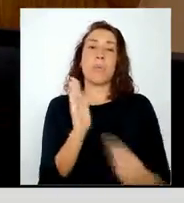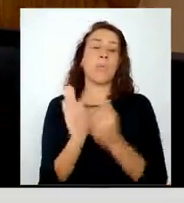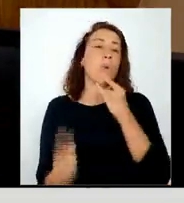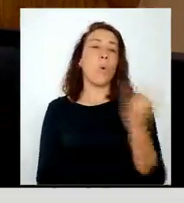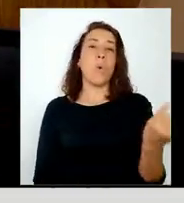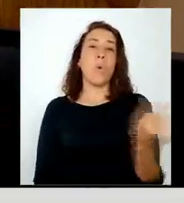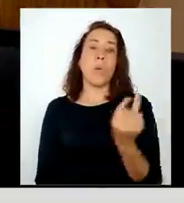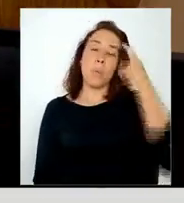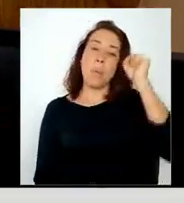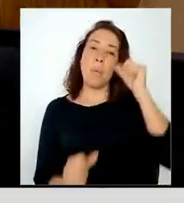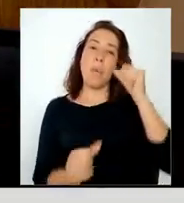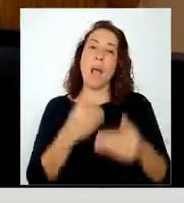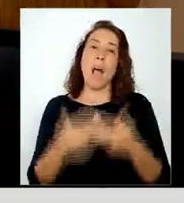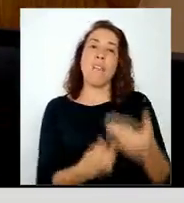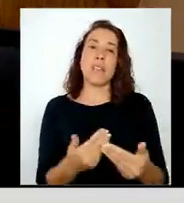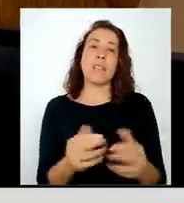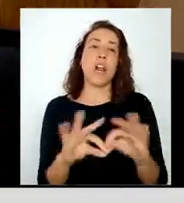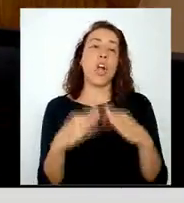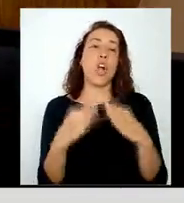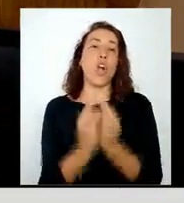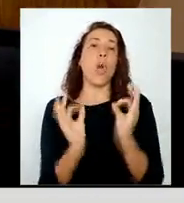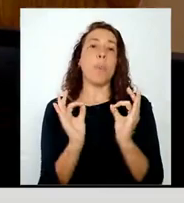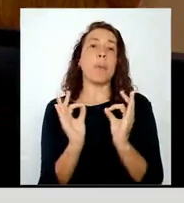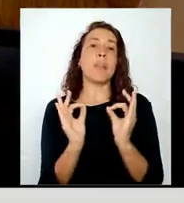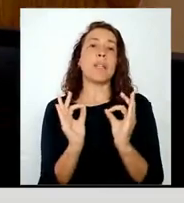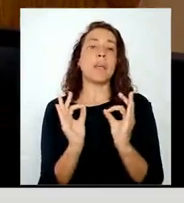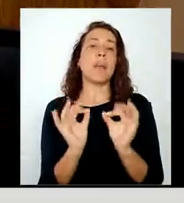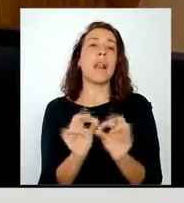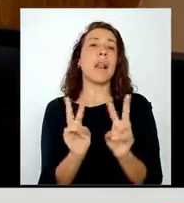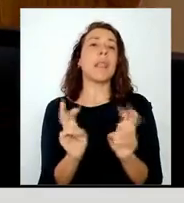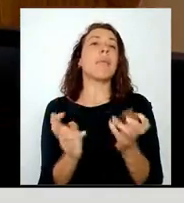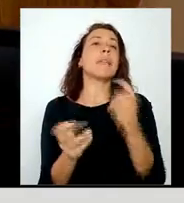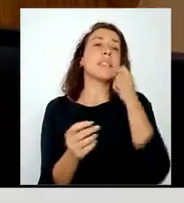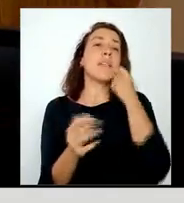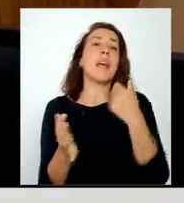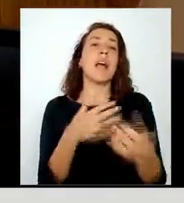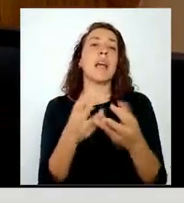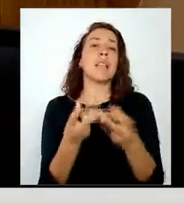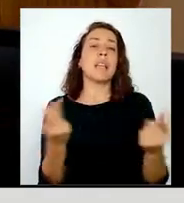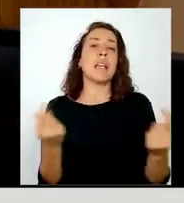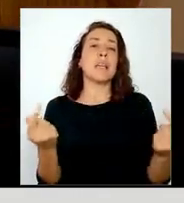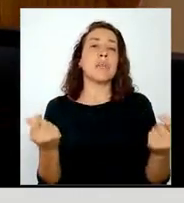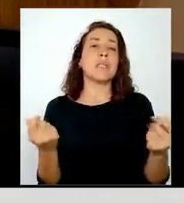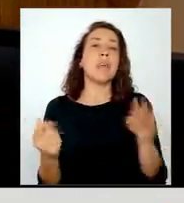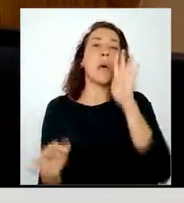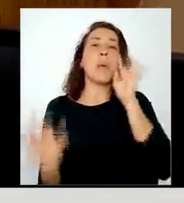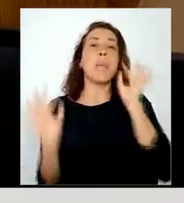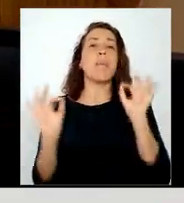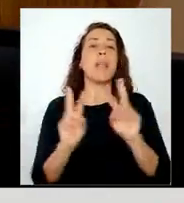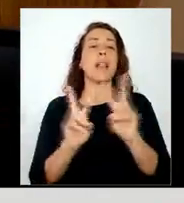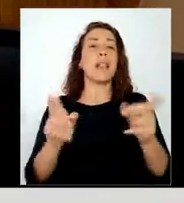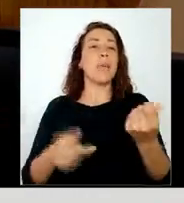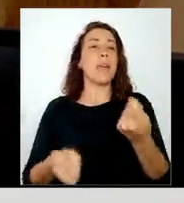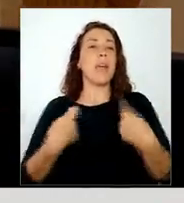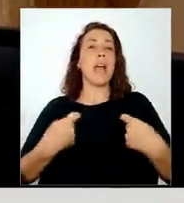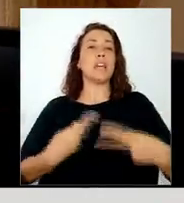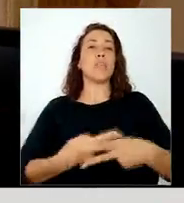íntegra en lo que Debemos entender por transparencia y prioridad particularmente relacionados al gasto público Gracias presidente